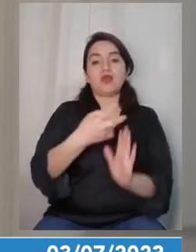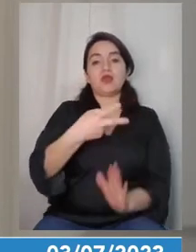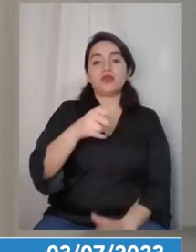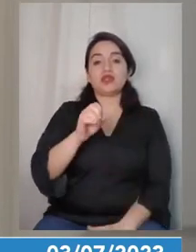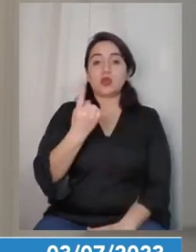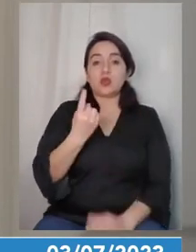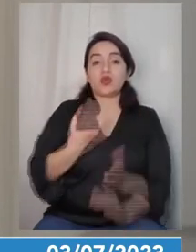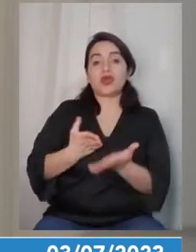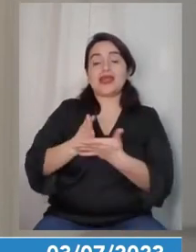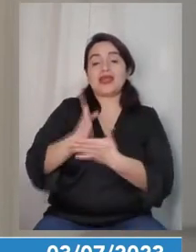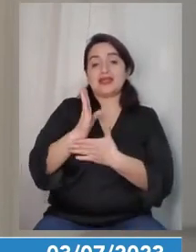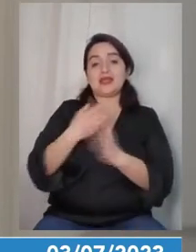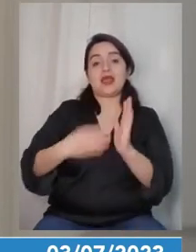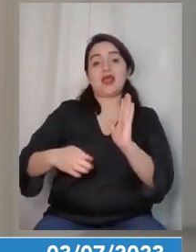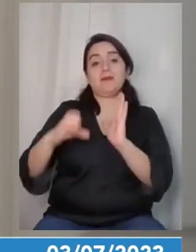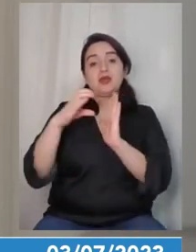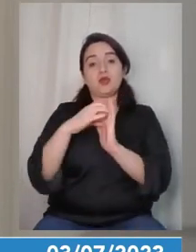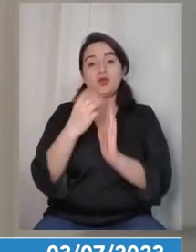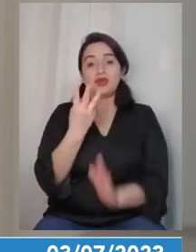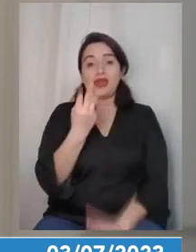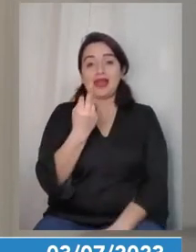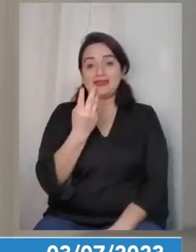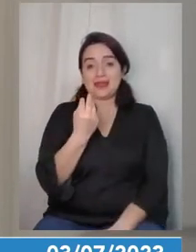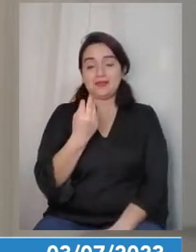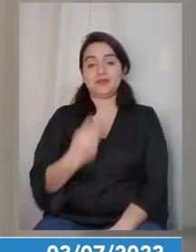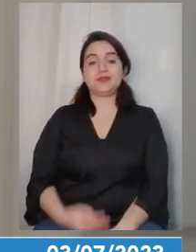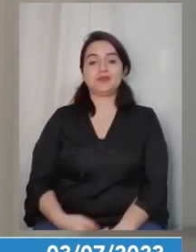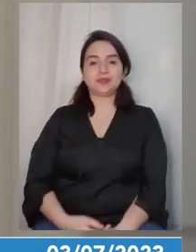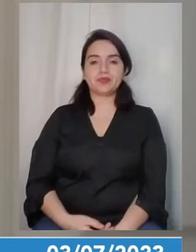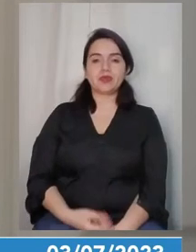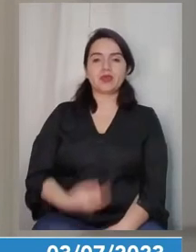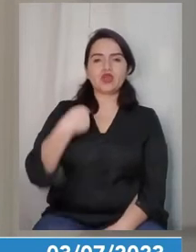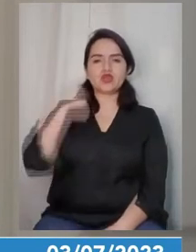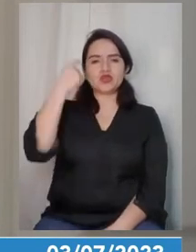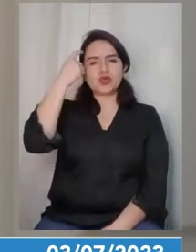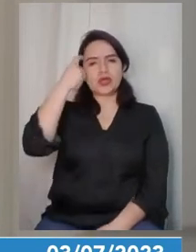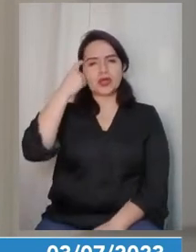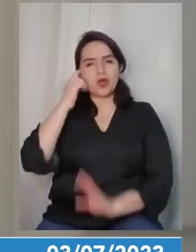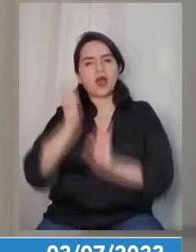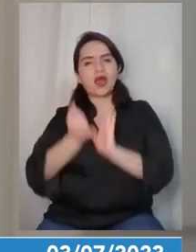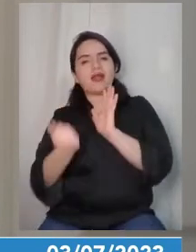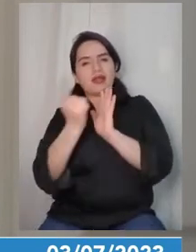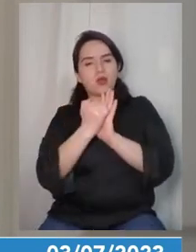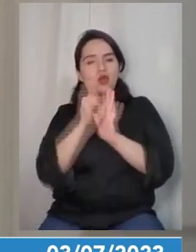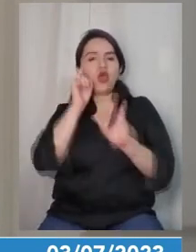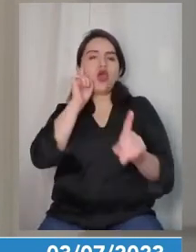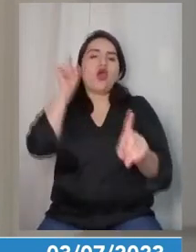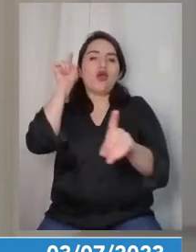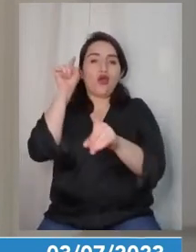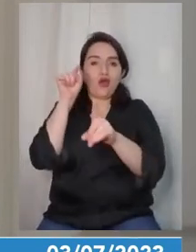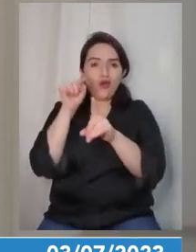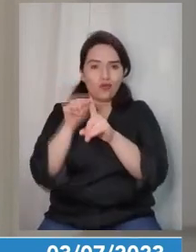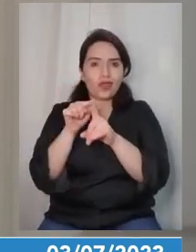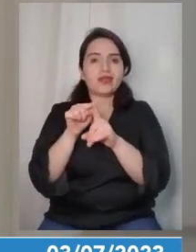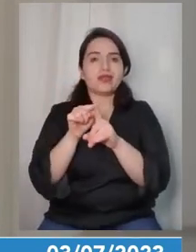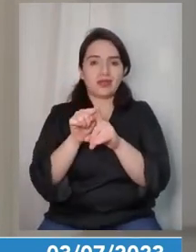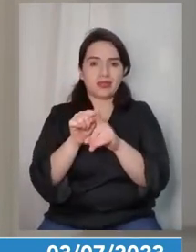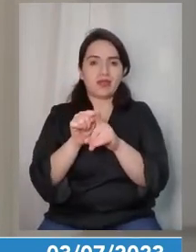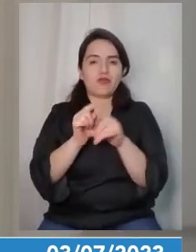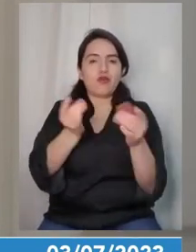capítulo 13, yo creo que es un artículo que buscó de alguna manera hacer un balance entre